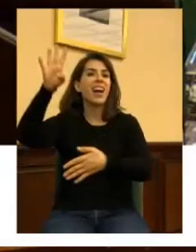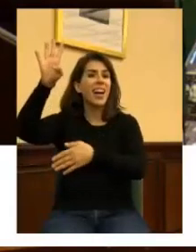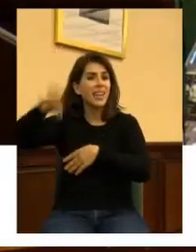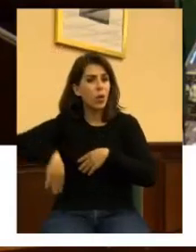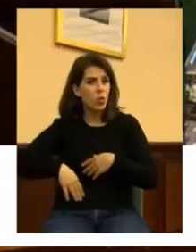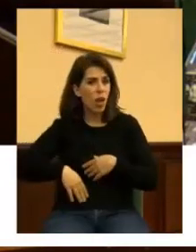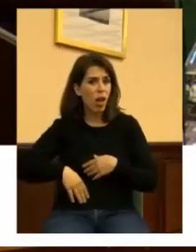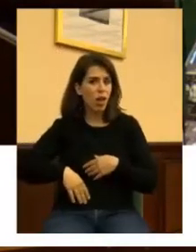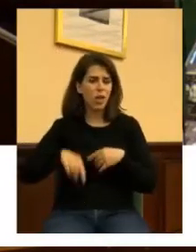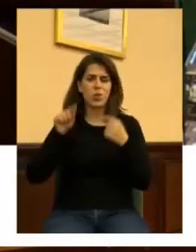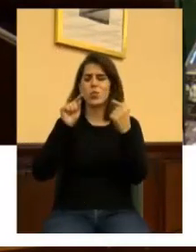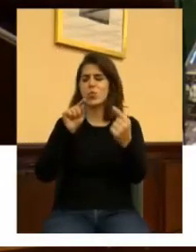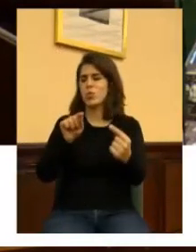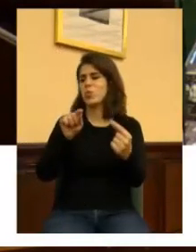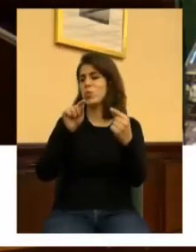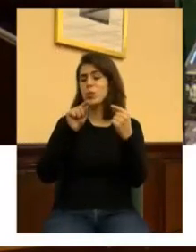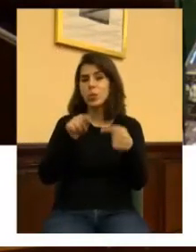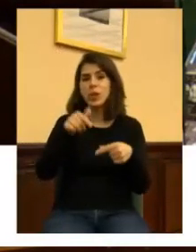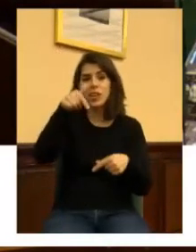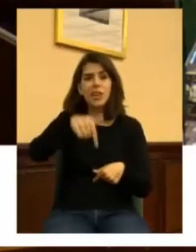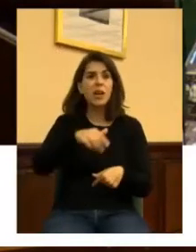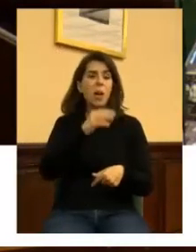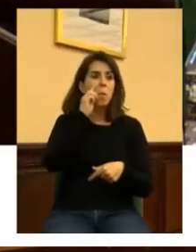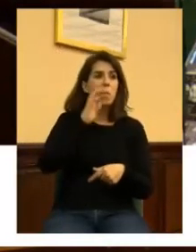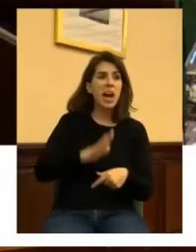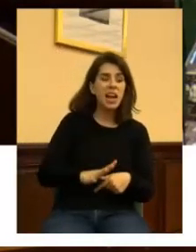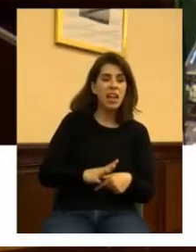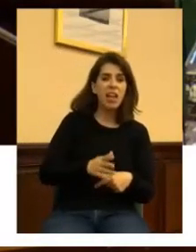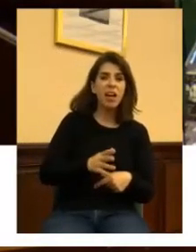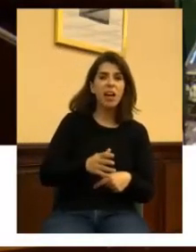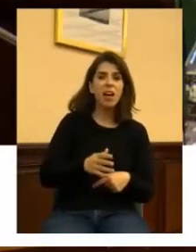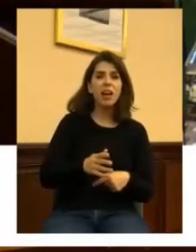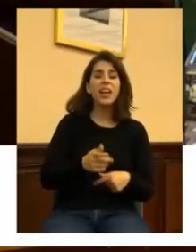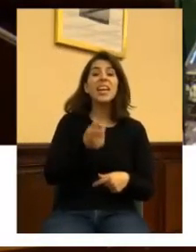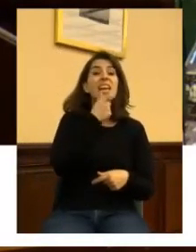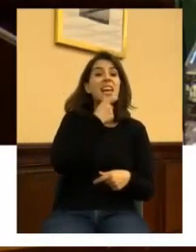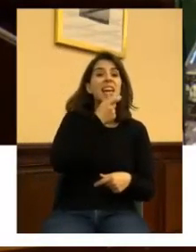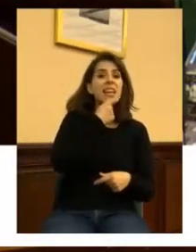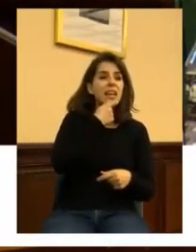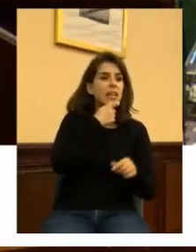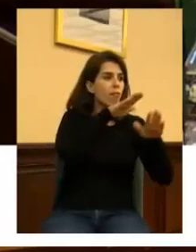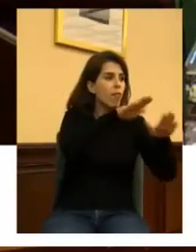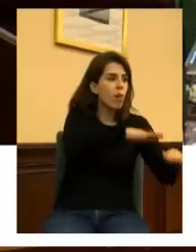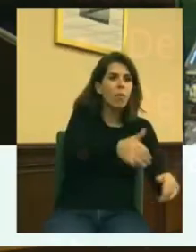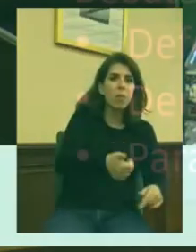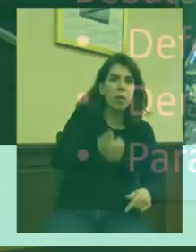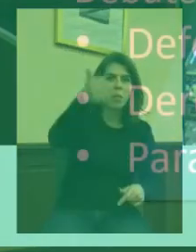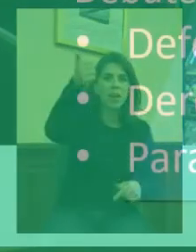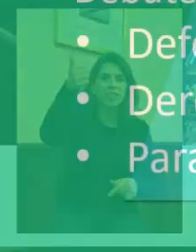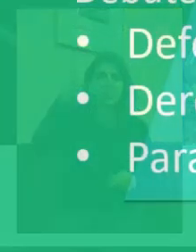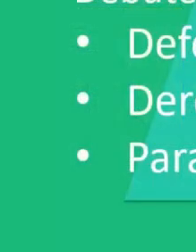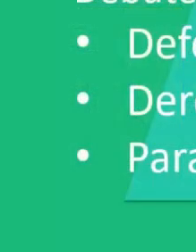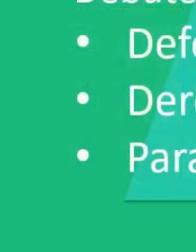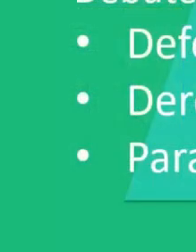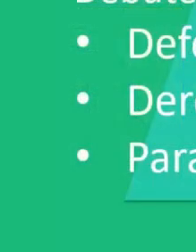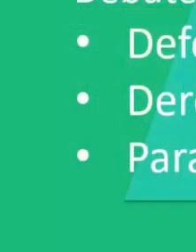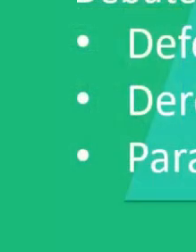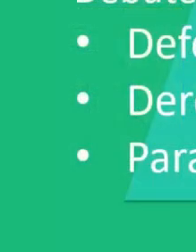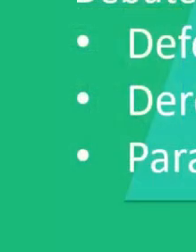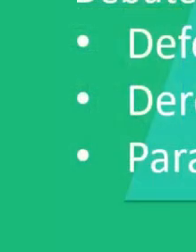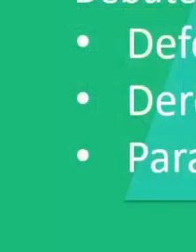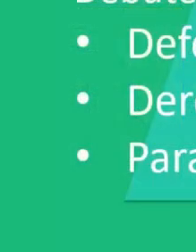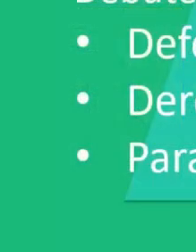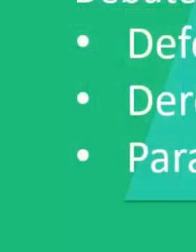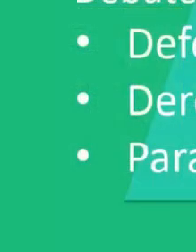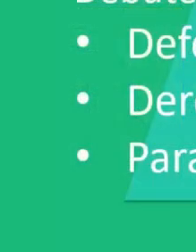llamativo, porque parece que tienen ustedes más simpatías por la lengua del Imperio Británico que por la de la Corona de Aragón. Nada más, muchas gracias.